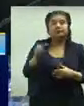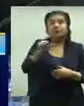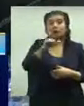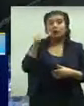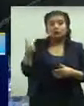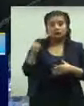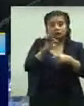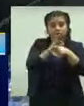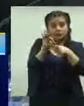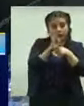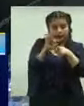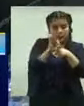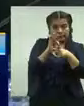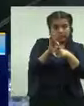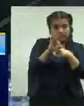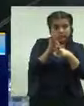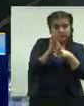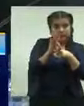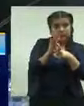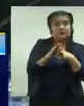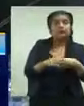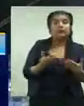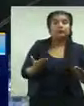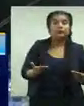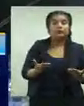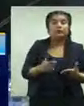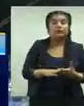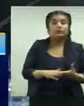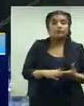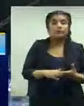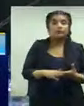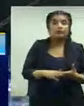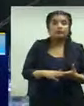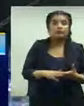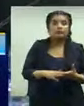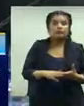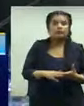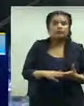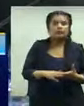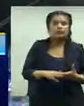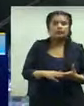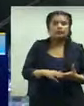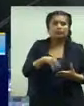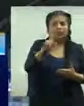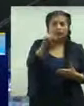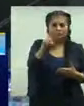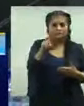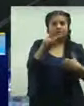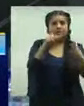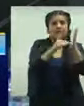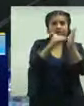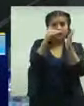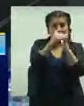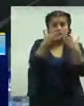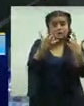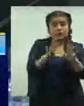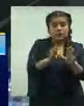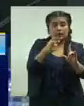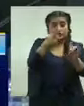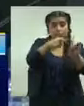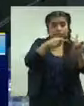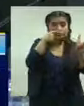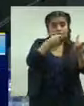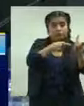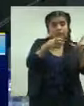de funcionamiento de los… del 1090, los 1.000 millones, tenemos acá en el